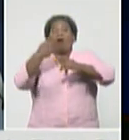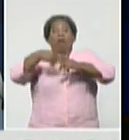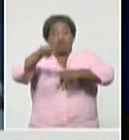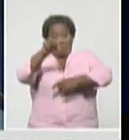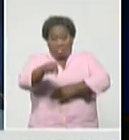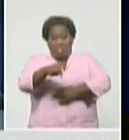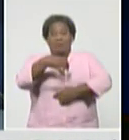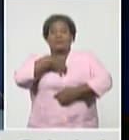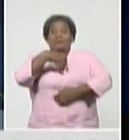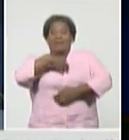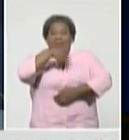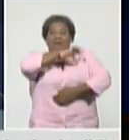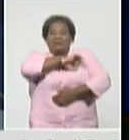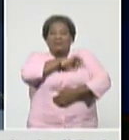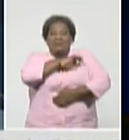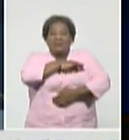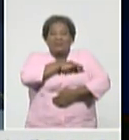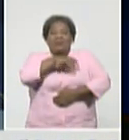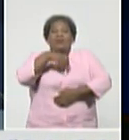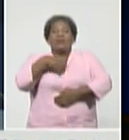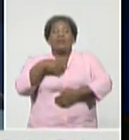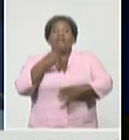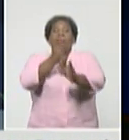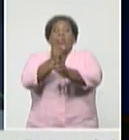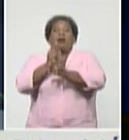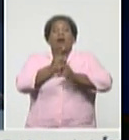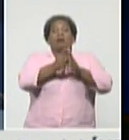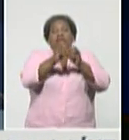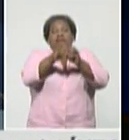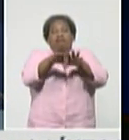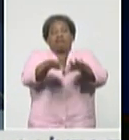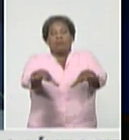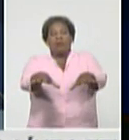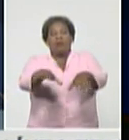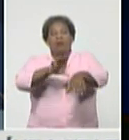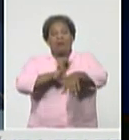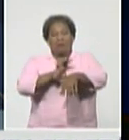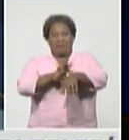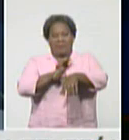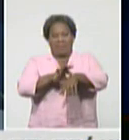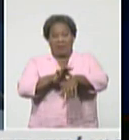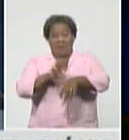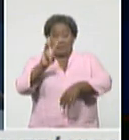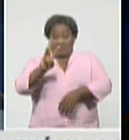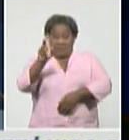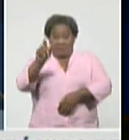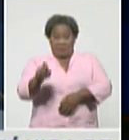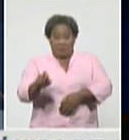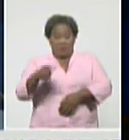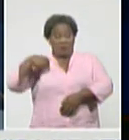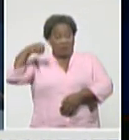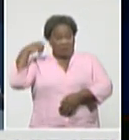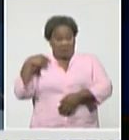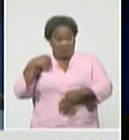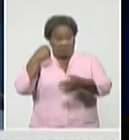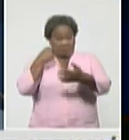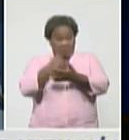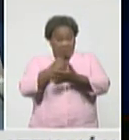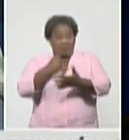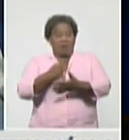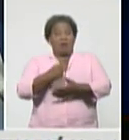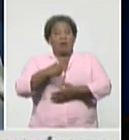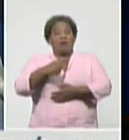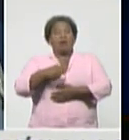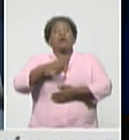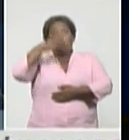el virus y transmitan la enfermedad. Los 3 casos se diagnosticaron ayer son cubanos. Uno es contacto